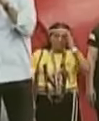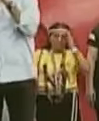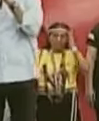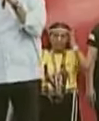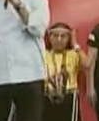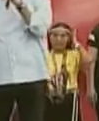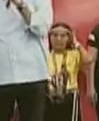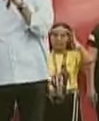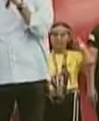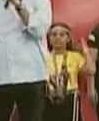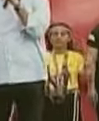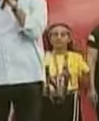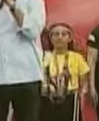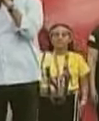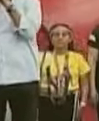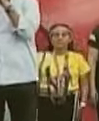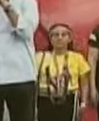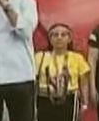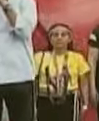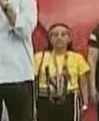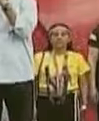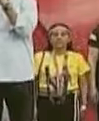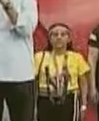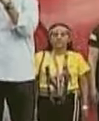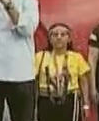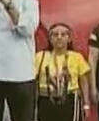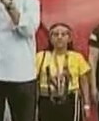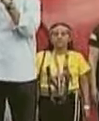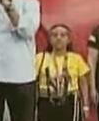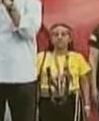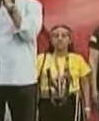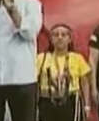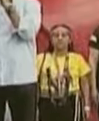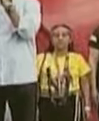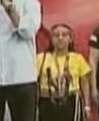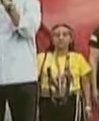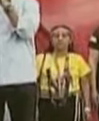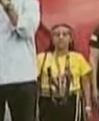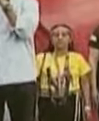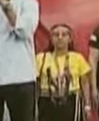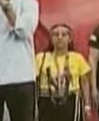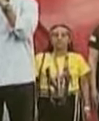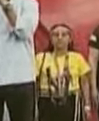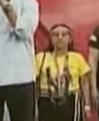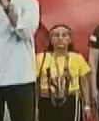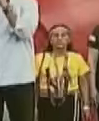El comandante Chávez construyó un camino, un proyecto,